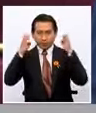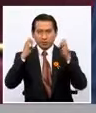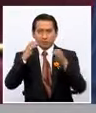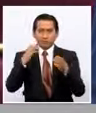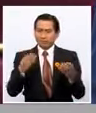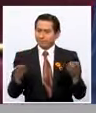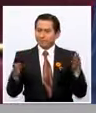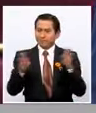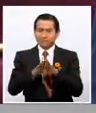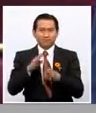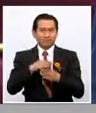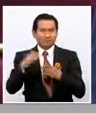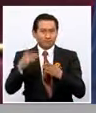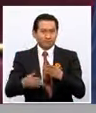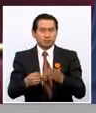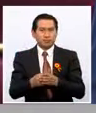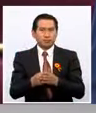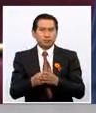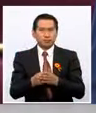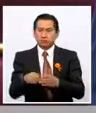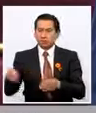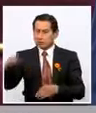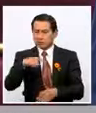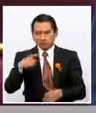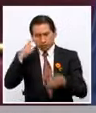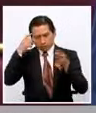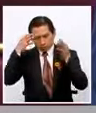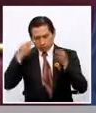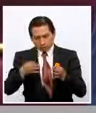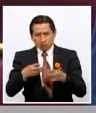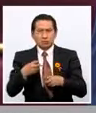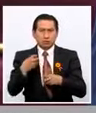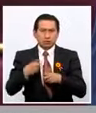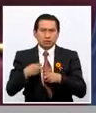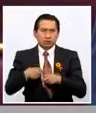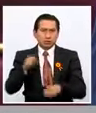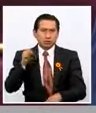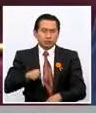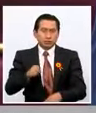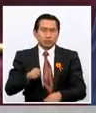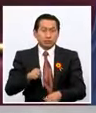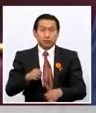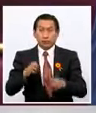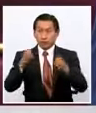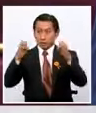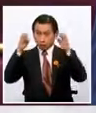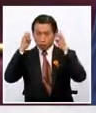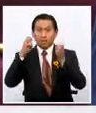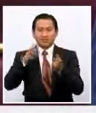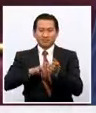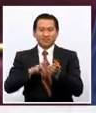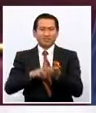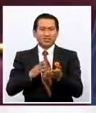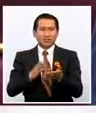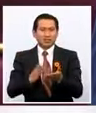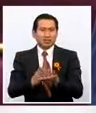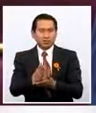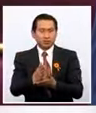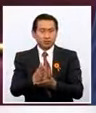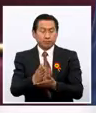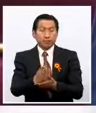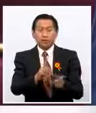fue una decisión muy difícil para nosotros la educación es un derecho y sabemos que a la vez